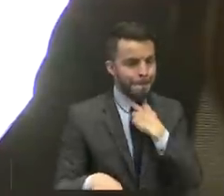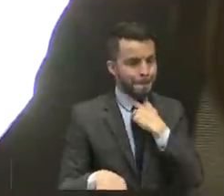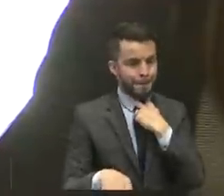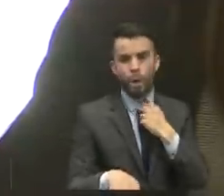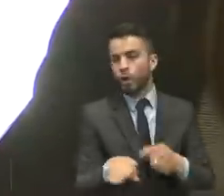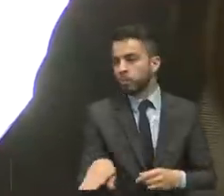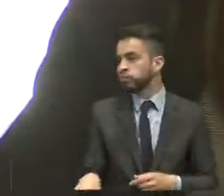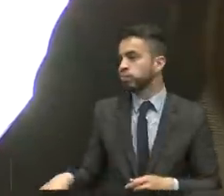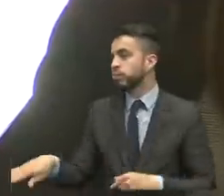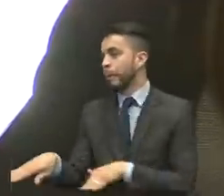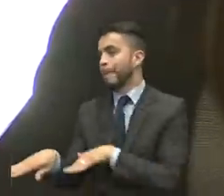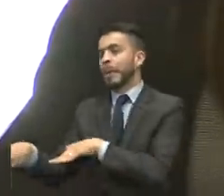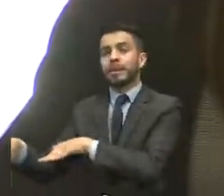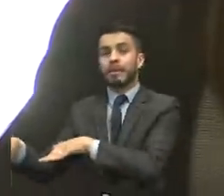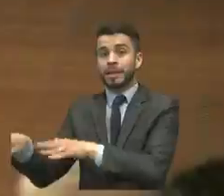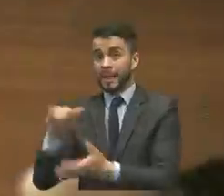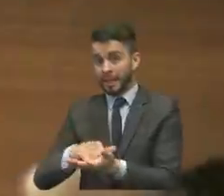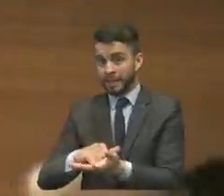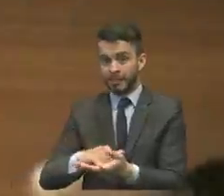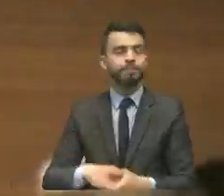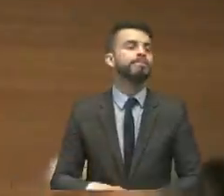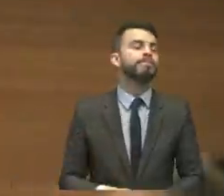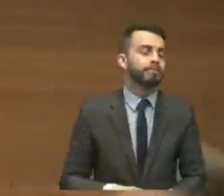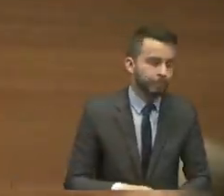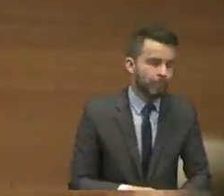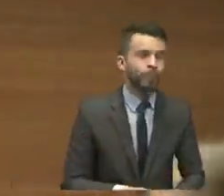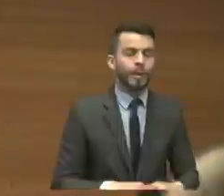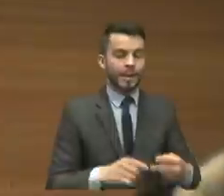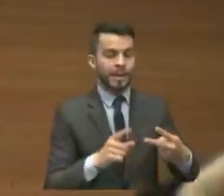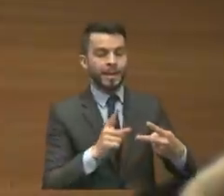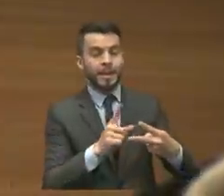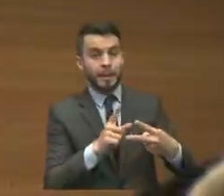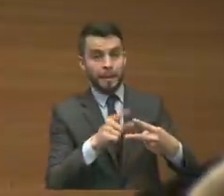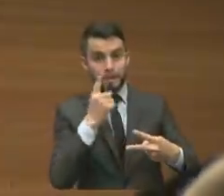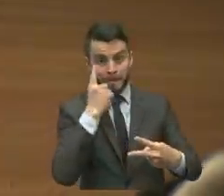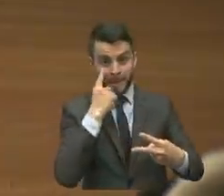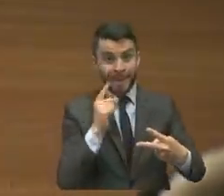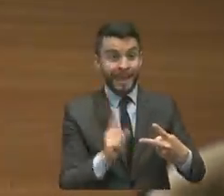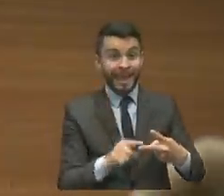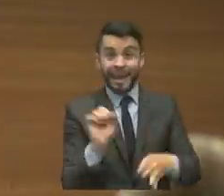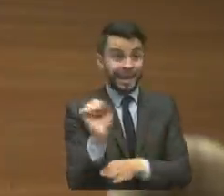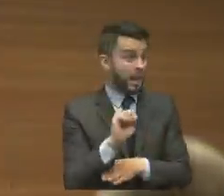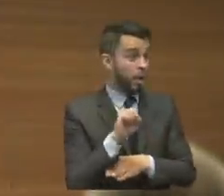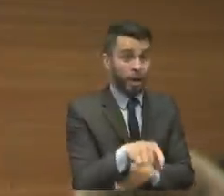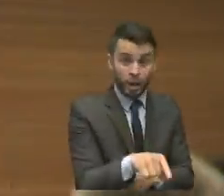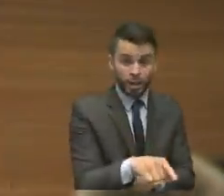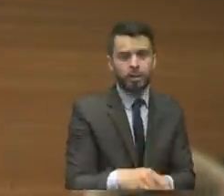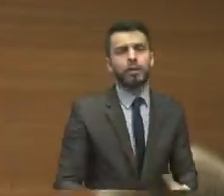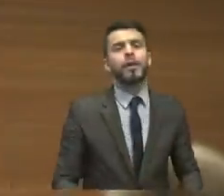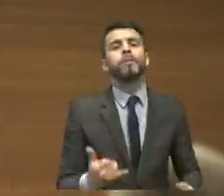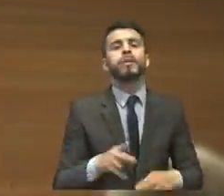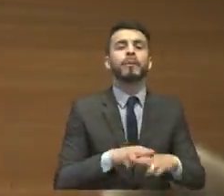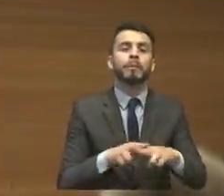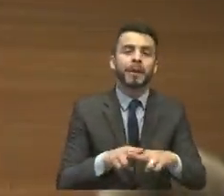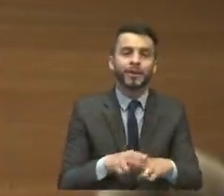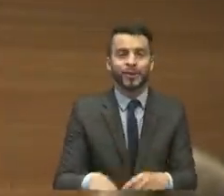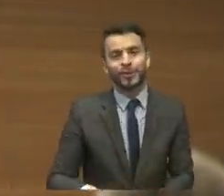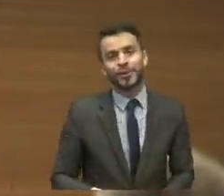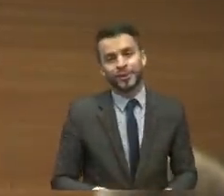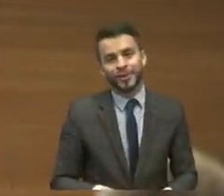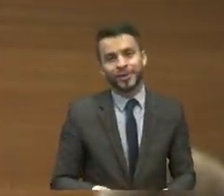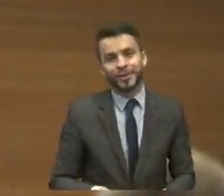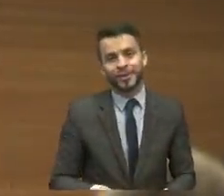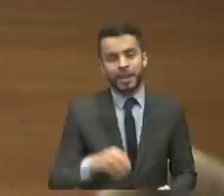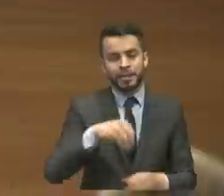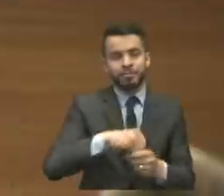van a congestionar aún más? Esos viajes se van a hacer en metro, en los buses duales eléctricos,